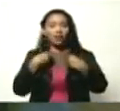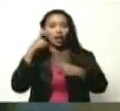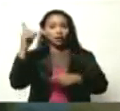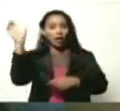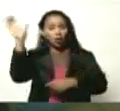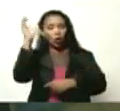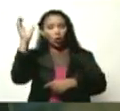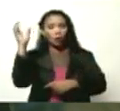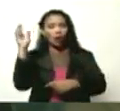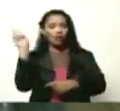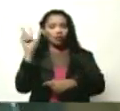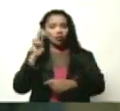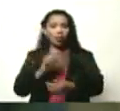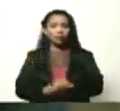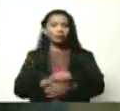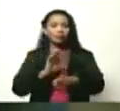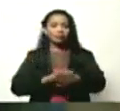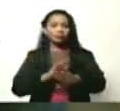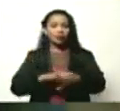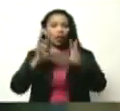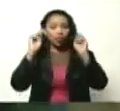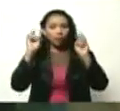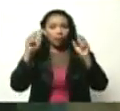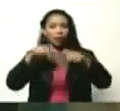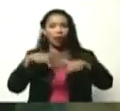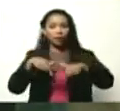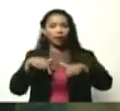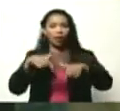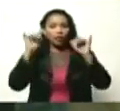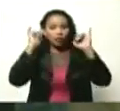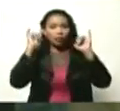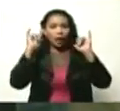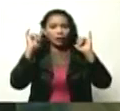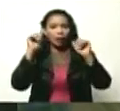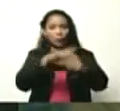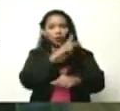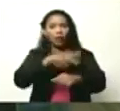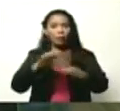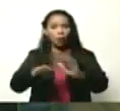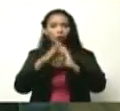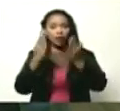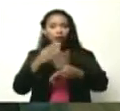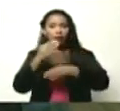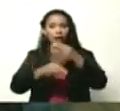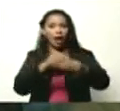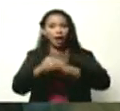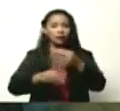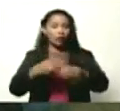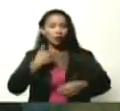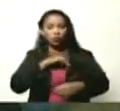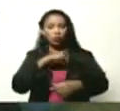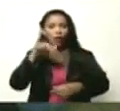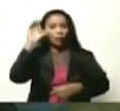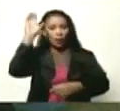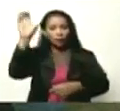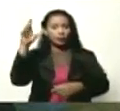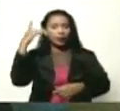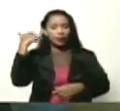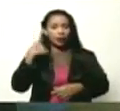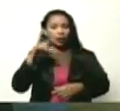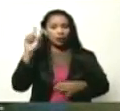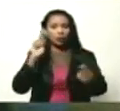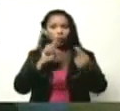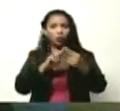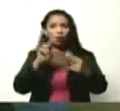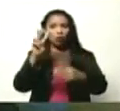Colombia y Venezuela a propósito en el marco de este Festival de Poesía Mundial que se realiza en nuestro país y que ha tenido este encuentro